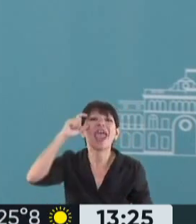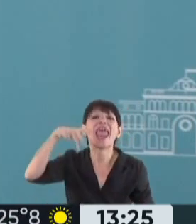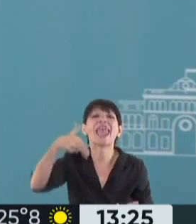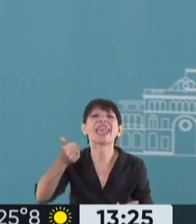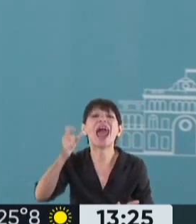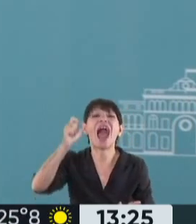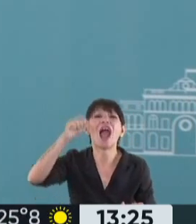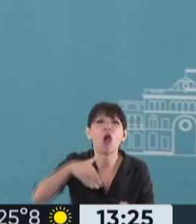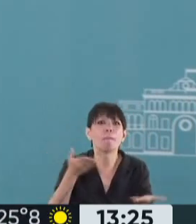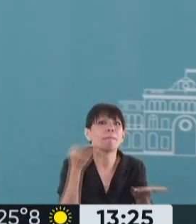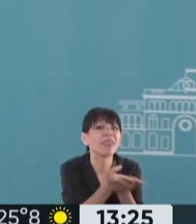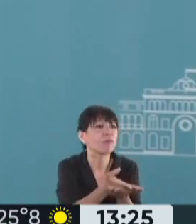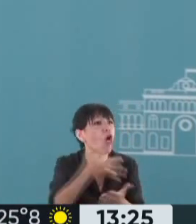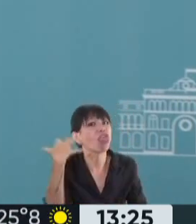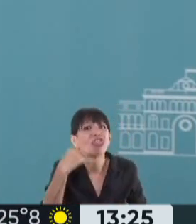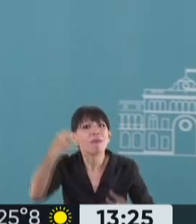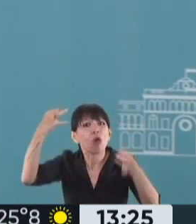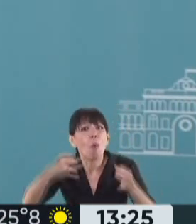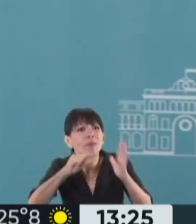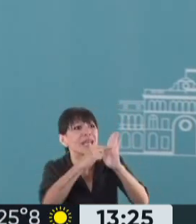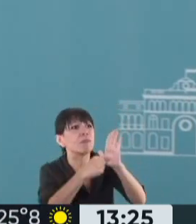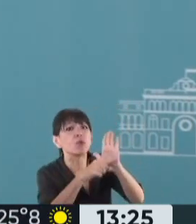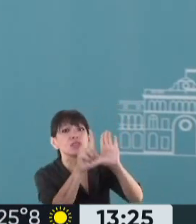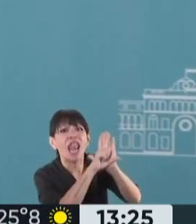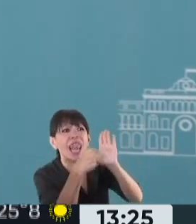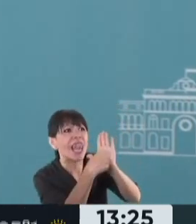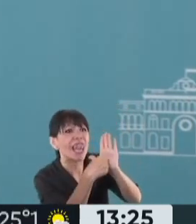en todo lo que se pueda hacer cumplir realmente de los artículos que están vigentes de la Ley de Servicios de Comunicación.